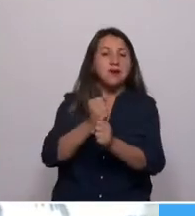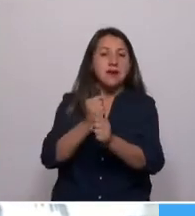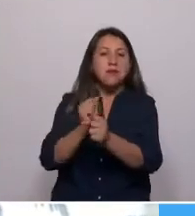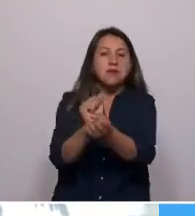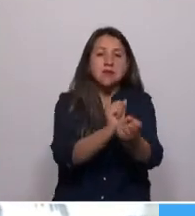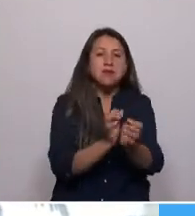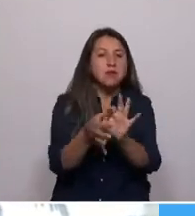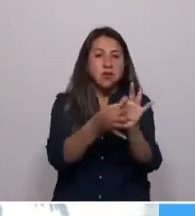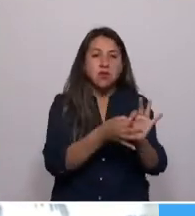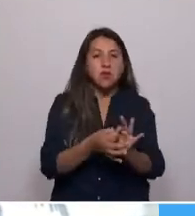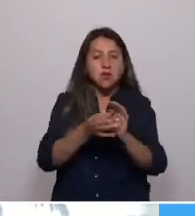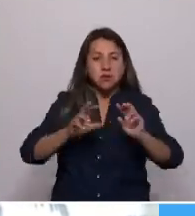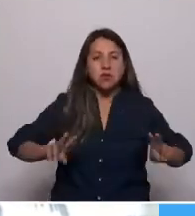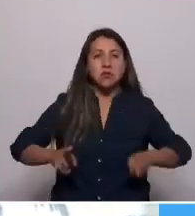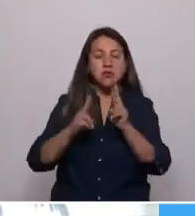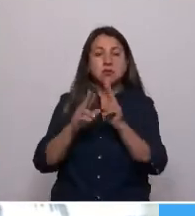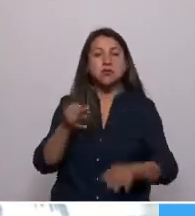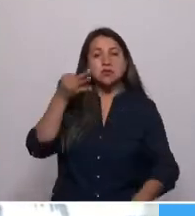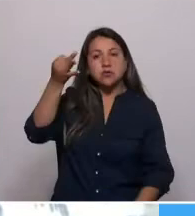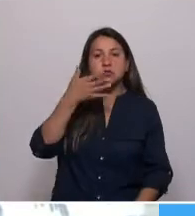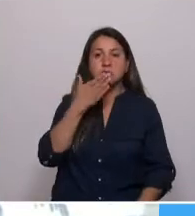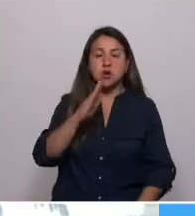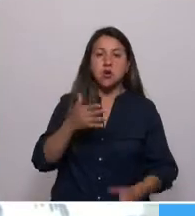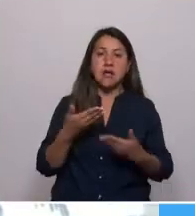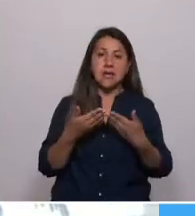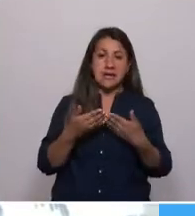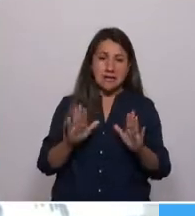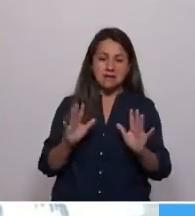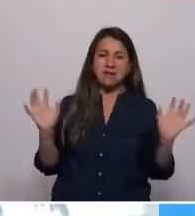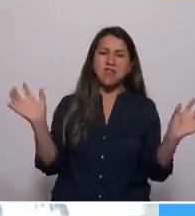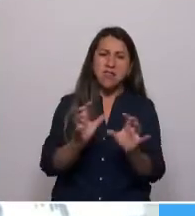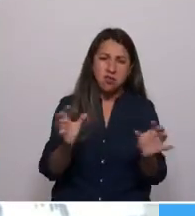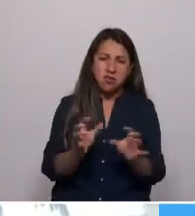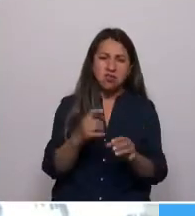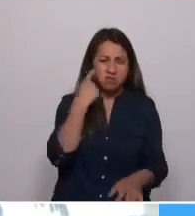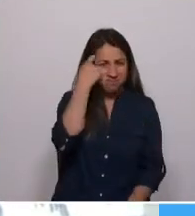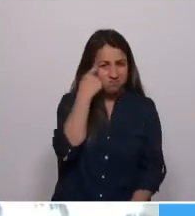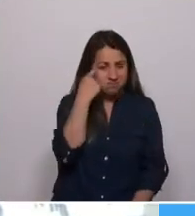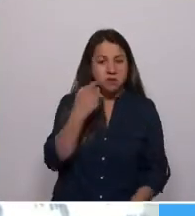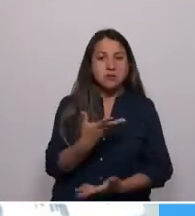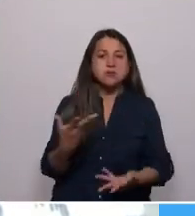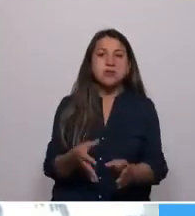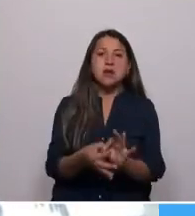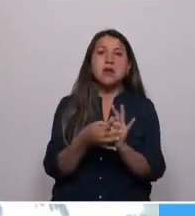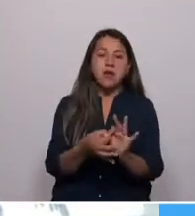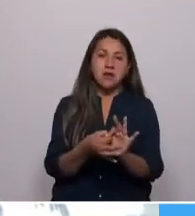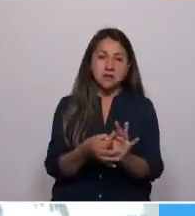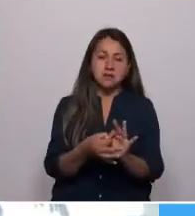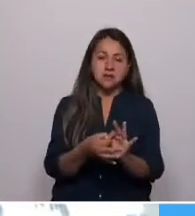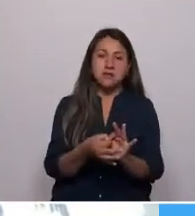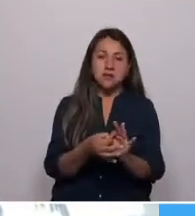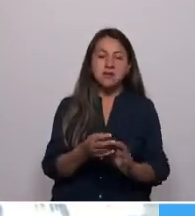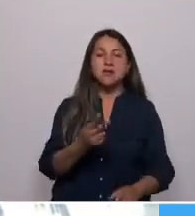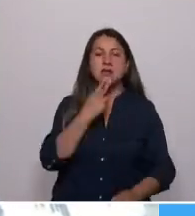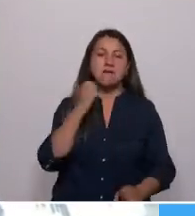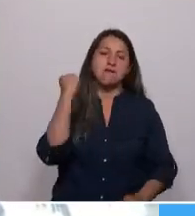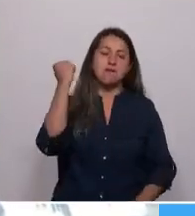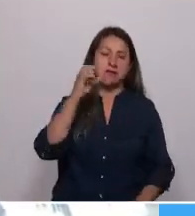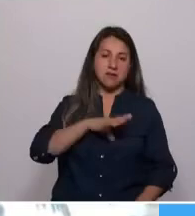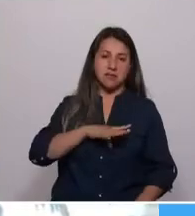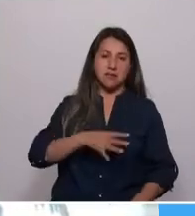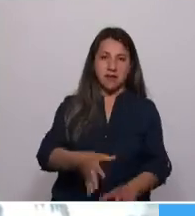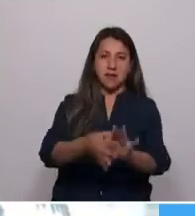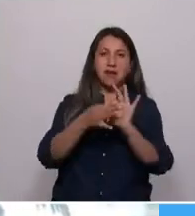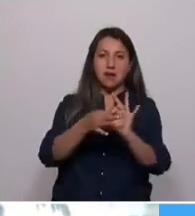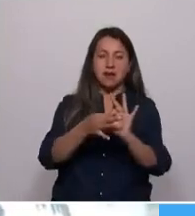construir un futuro mejor libre de odios y rencores muchas gracias y que viva chile gracias